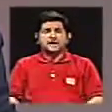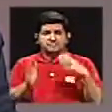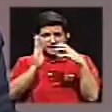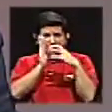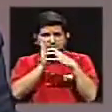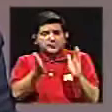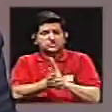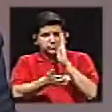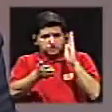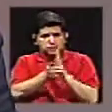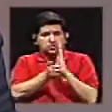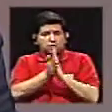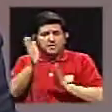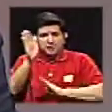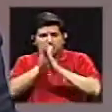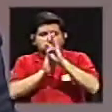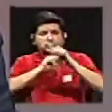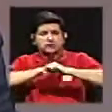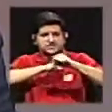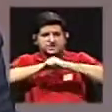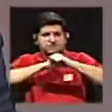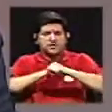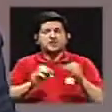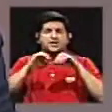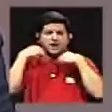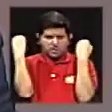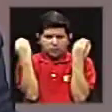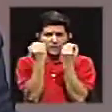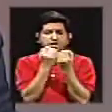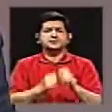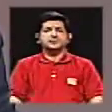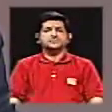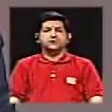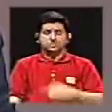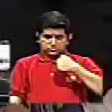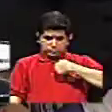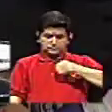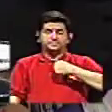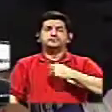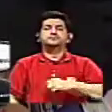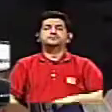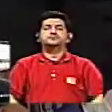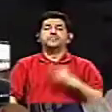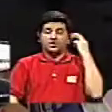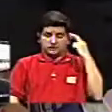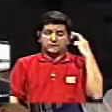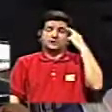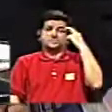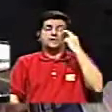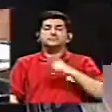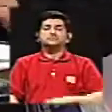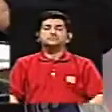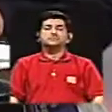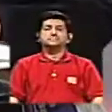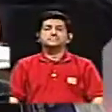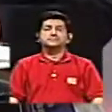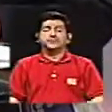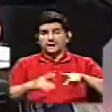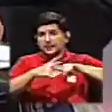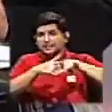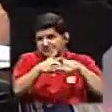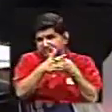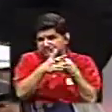de la documentación de desarrollo de la campaña en materia organizacional es quien está en este programa. Por lo tanto, para